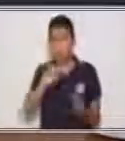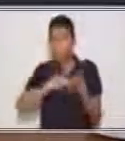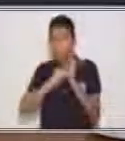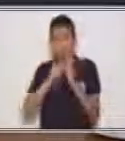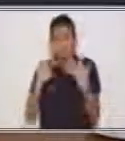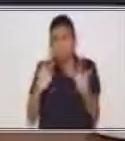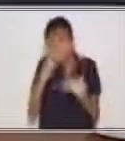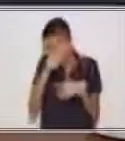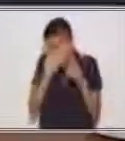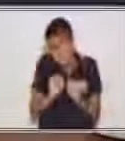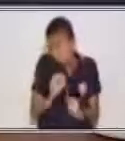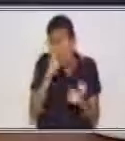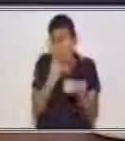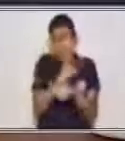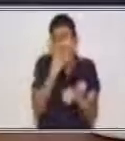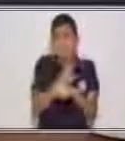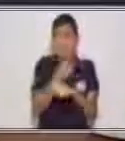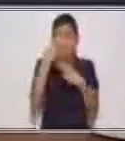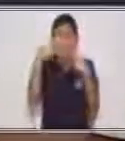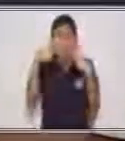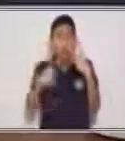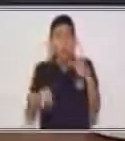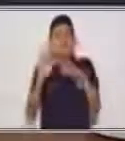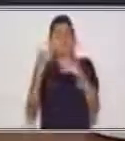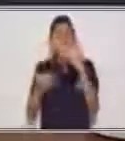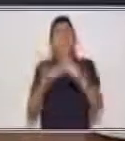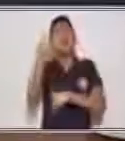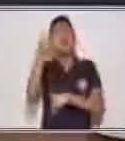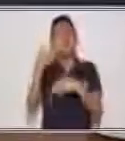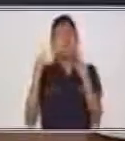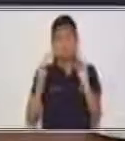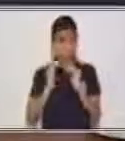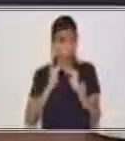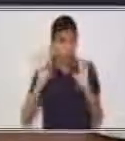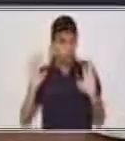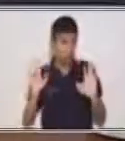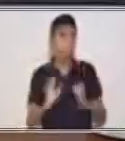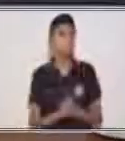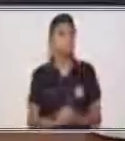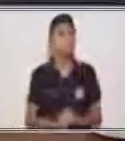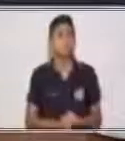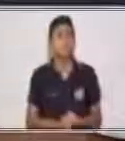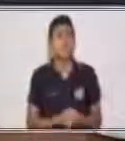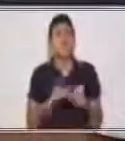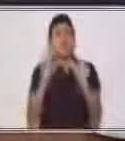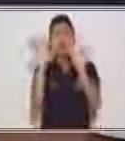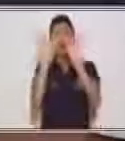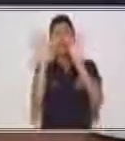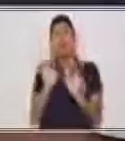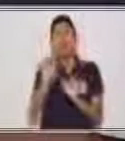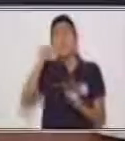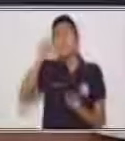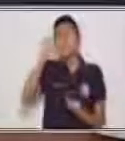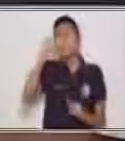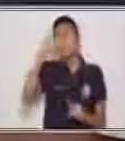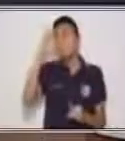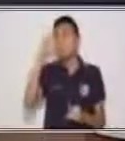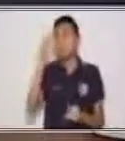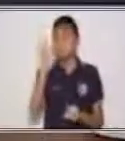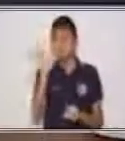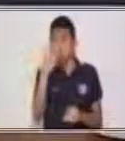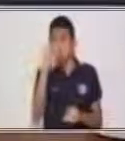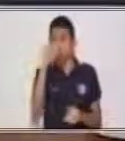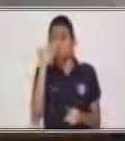elementos sencillos de los que tienes, puedes hacer muchos y puedes ir descubriendo nuevas cosas. Pero el método científico, que es el que se encarga